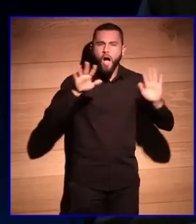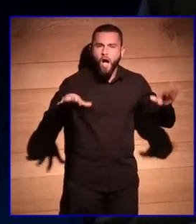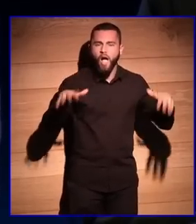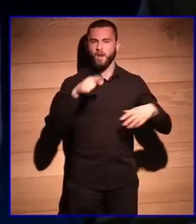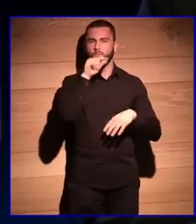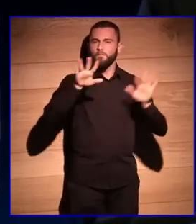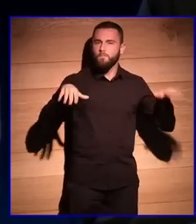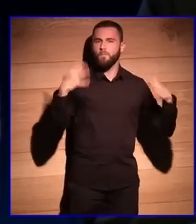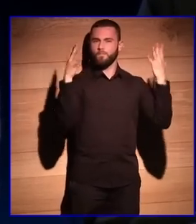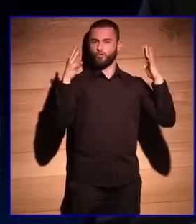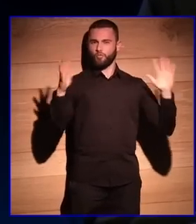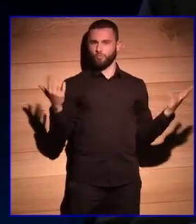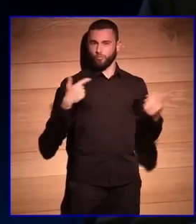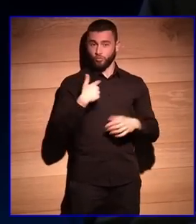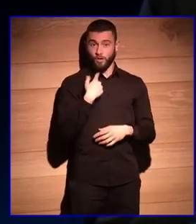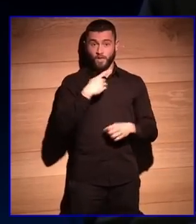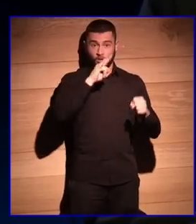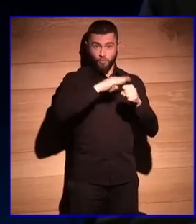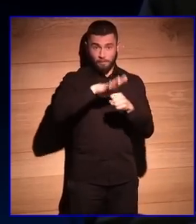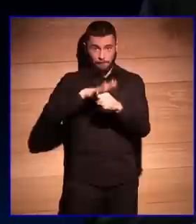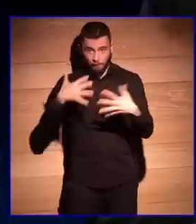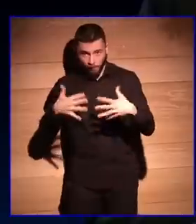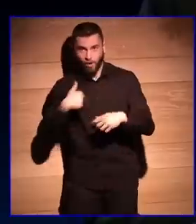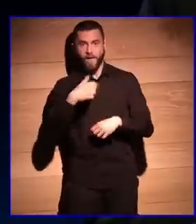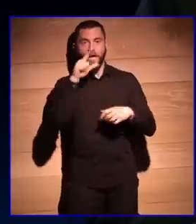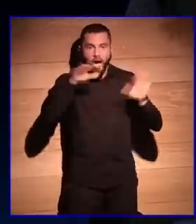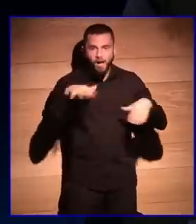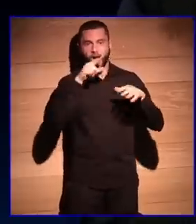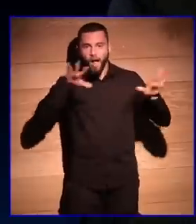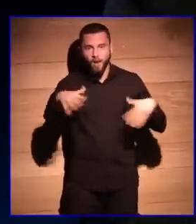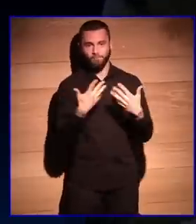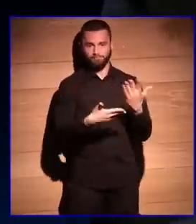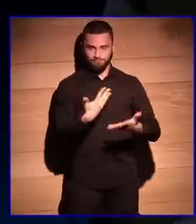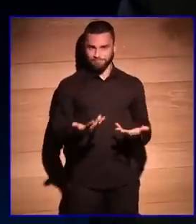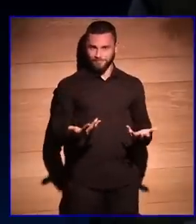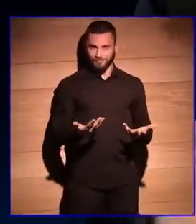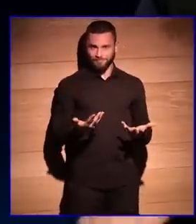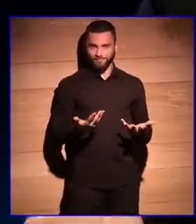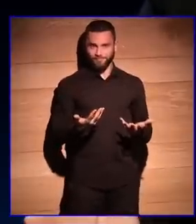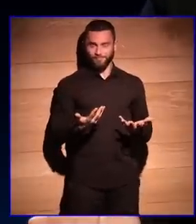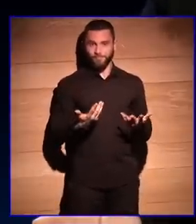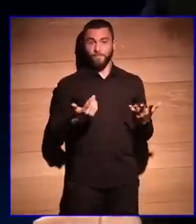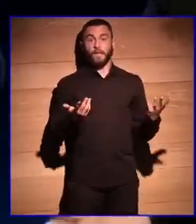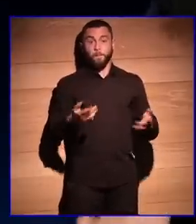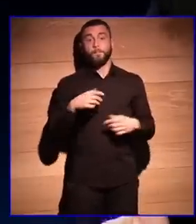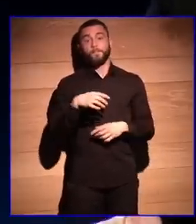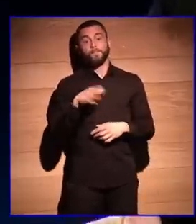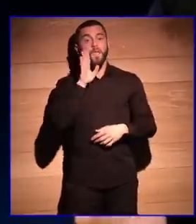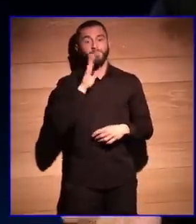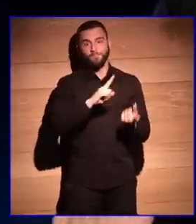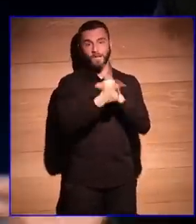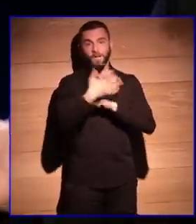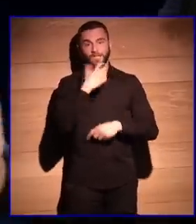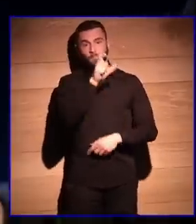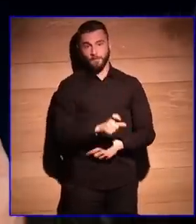decía, lunes, martes, miércoles decía el águila, martes, jueves, sábado decía el águila. El domingo no lo decía nada. Lo que pasa es que esto cambia cuando es un ser humano.